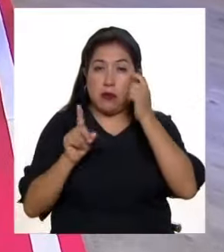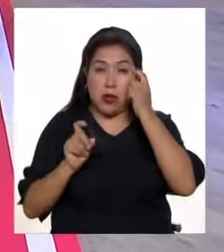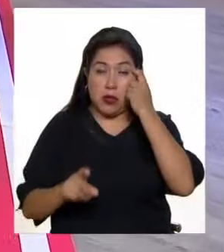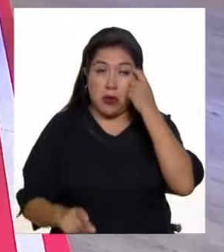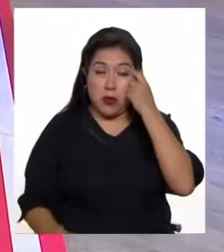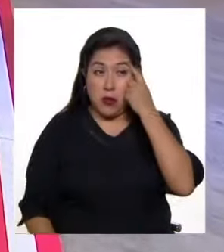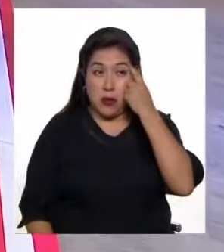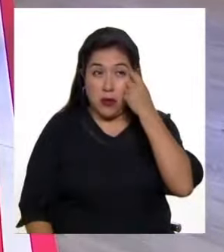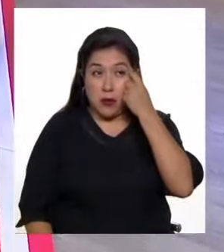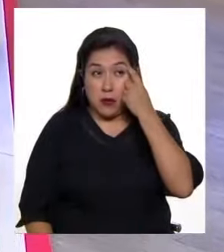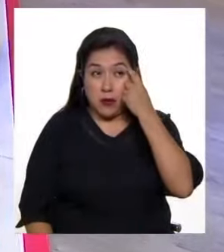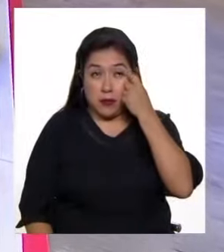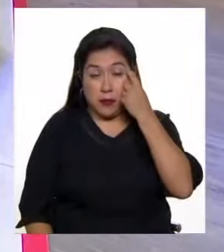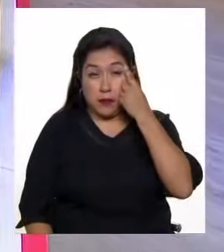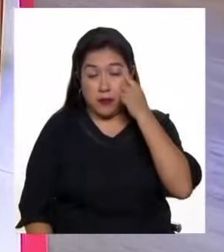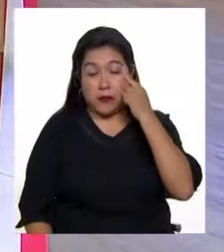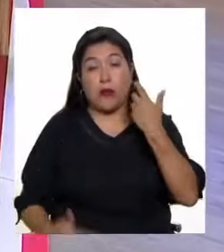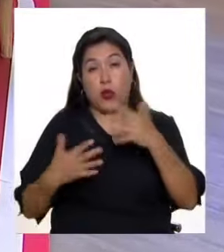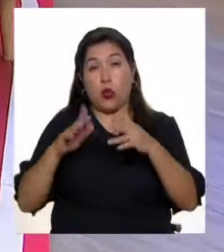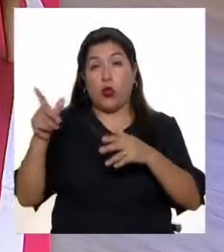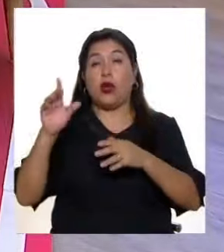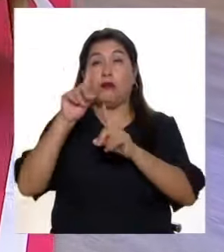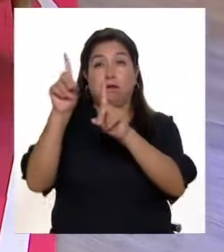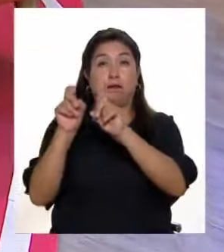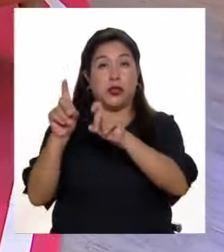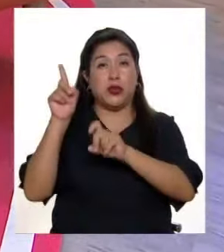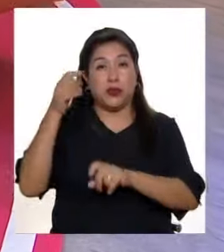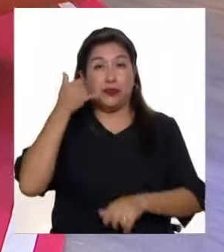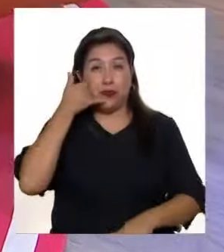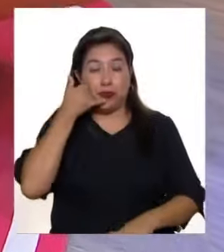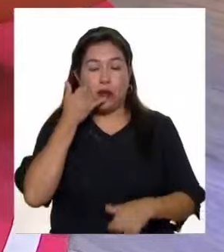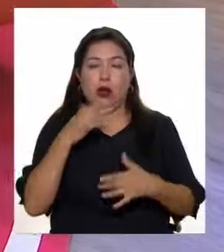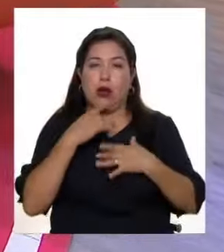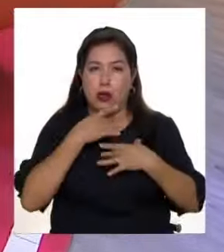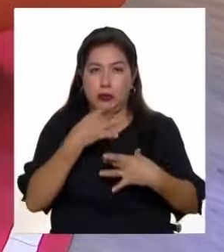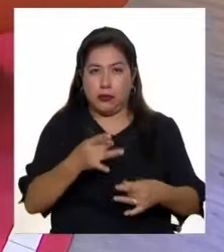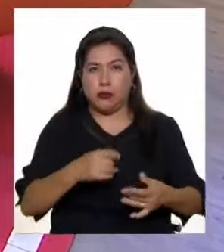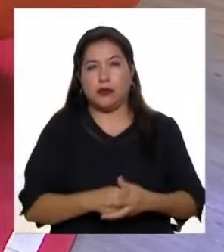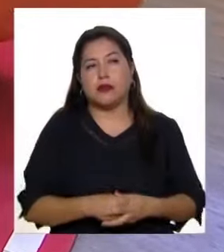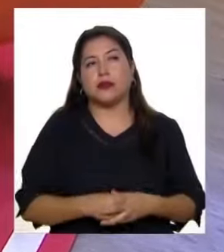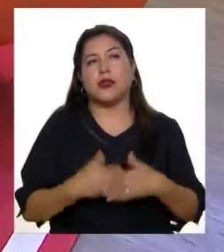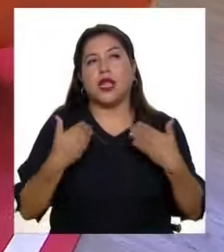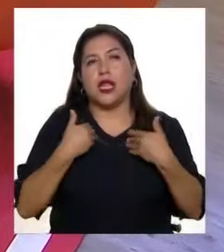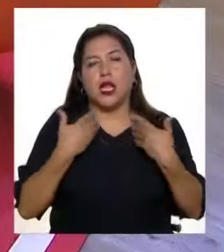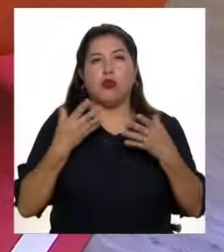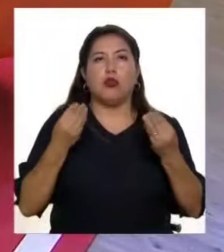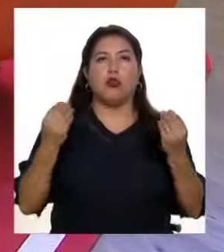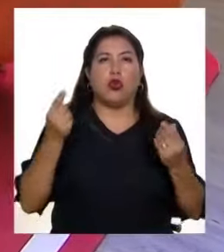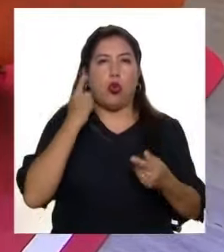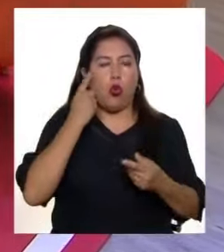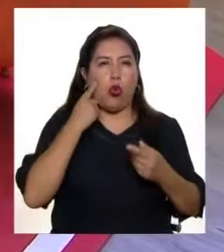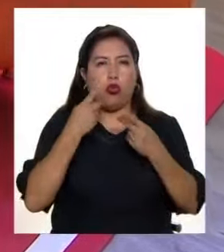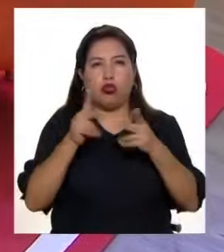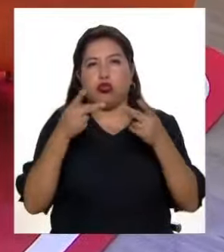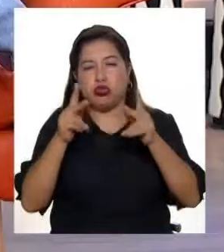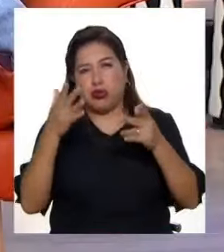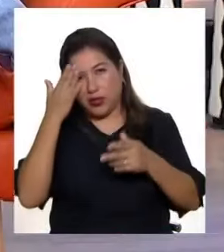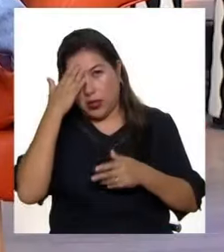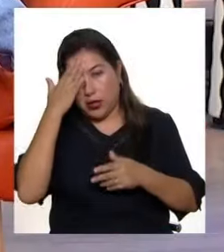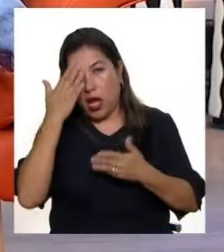Romero. Es muy interesante esta pregunta, doctor, porque, Medina, porque hay una enorme publicidad en medios